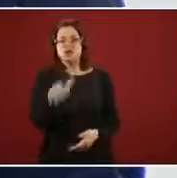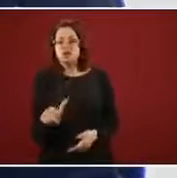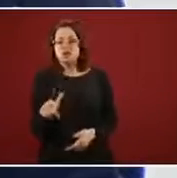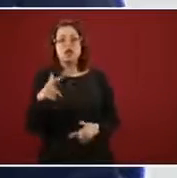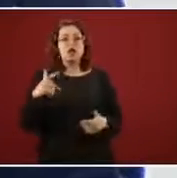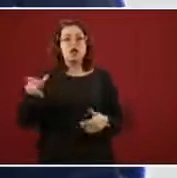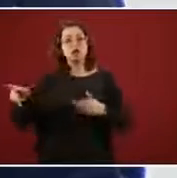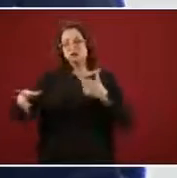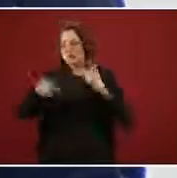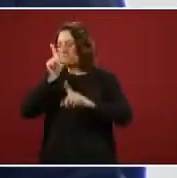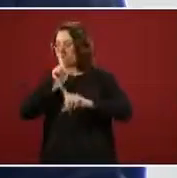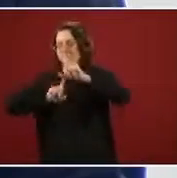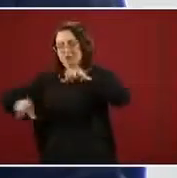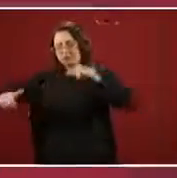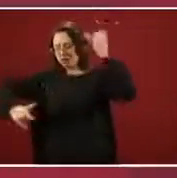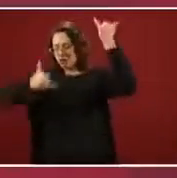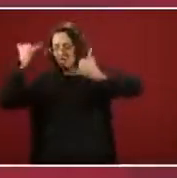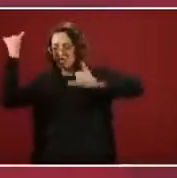inventan cosas